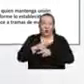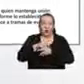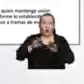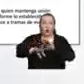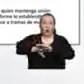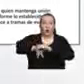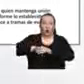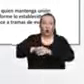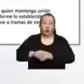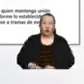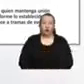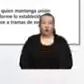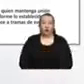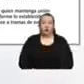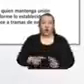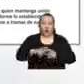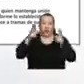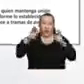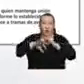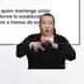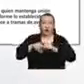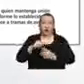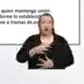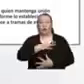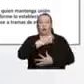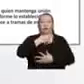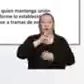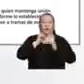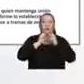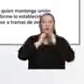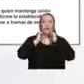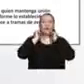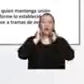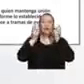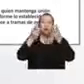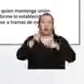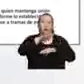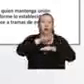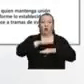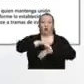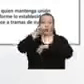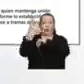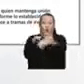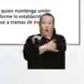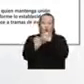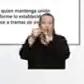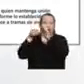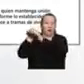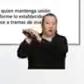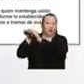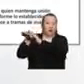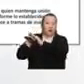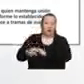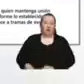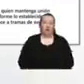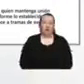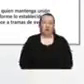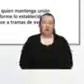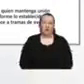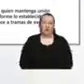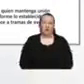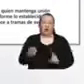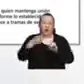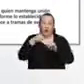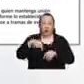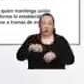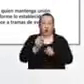que la gran corrupción de cuello blanco viene atrás de los paraísos fiscales queremos combatir la corrupción eliminemos los paraísos fiscales fuimos los primeros en hacerlo de